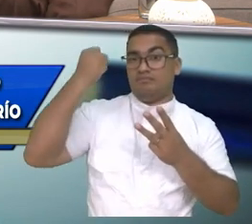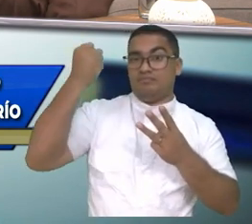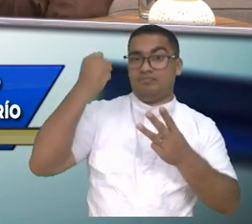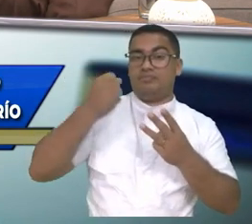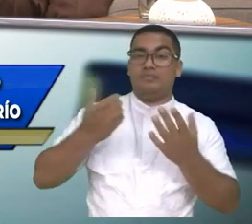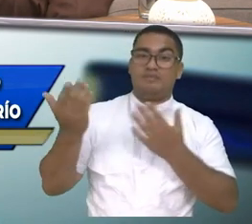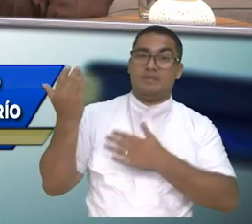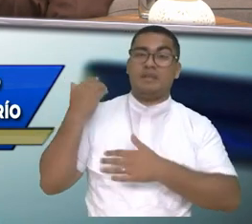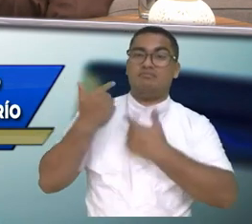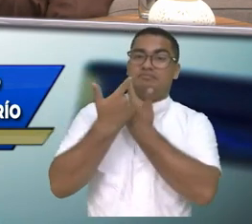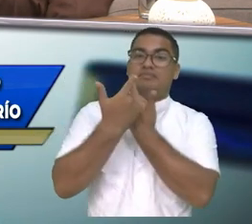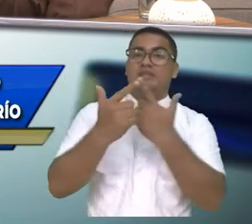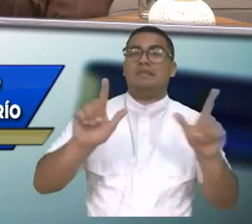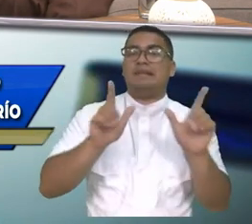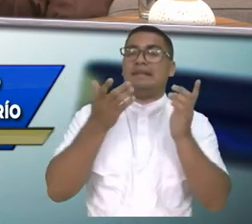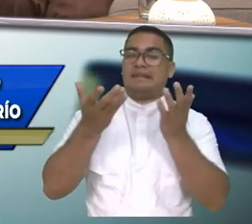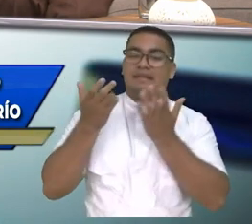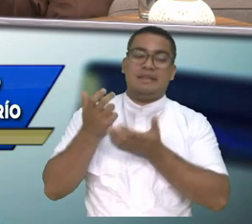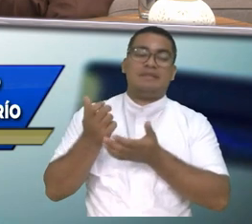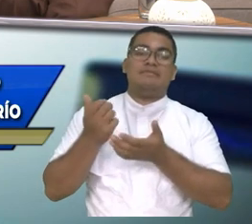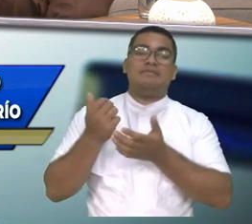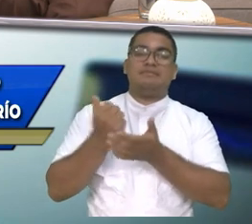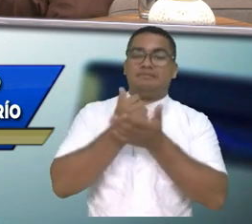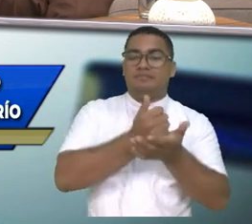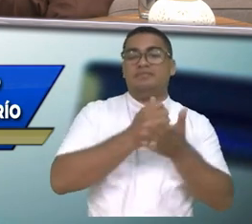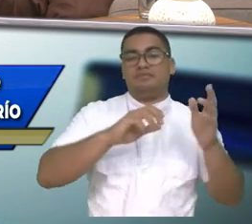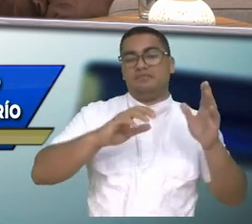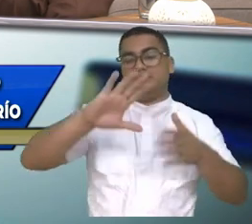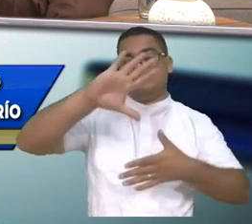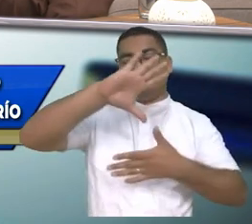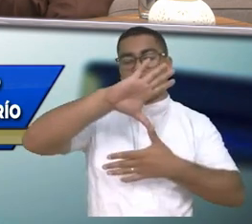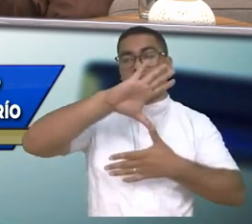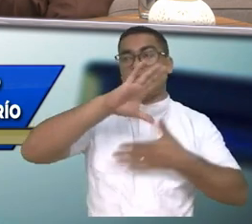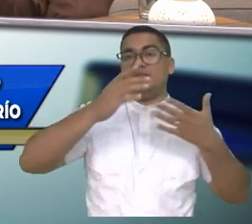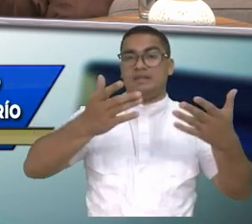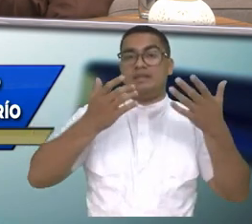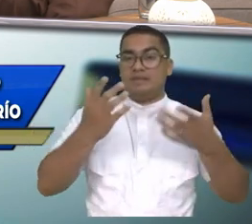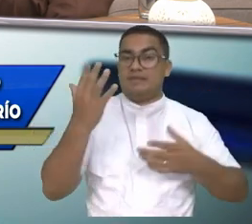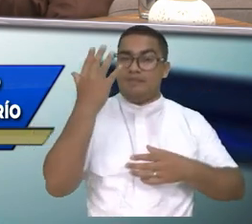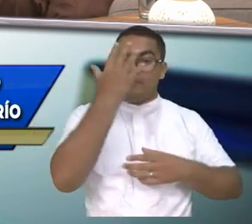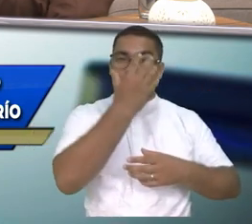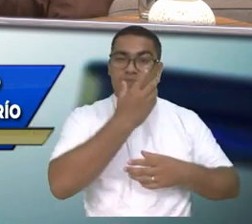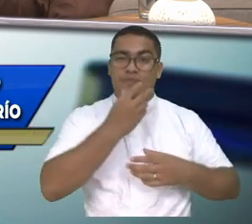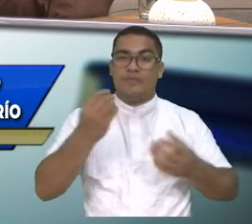que quisieron para América toda la belleza,